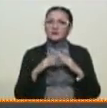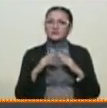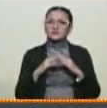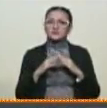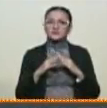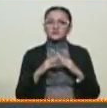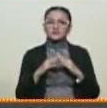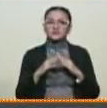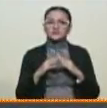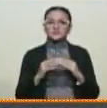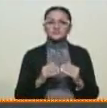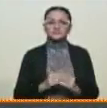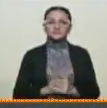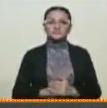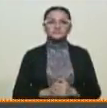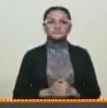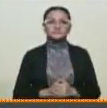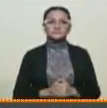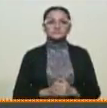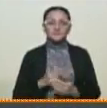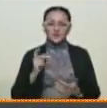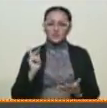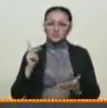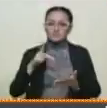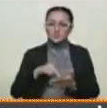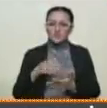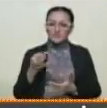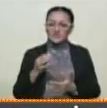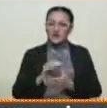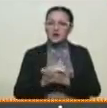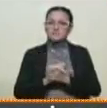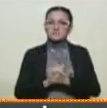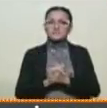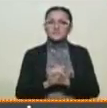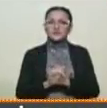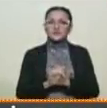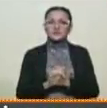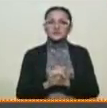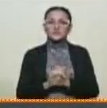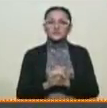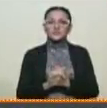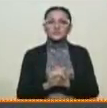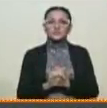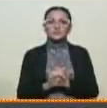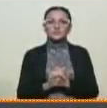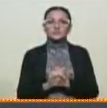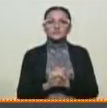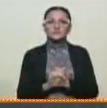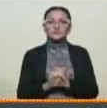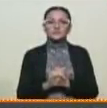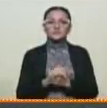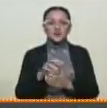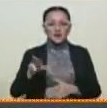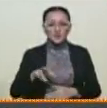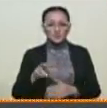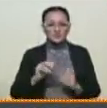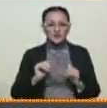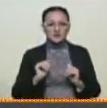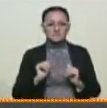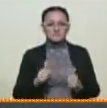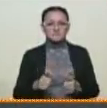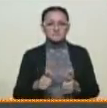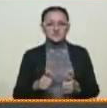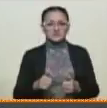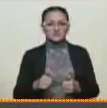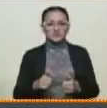porque estamos llegando a la casa de verdaderos amigos. Esta ruta la empezó